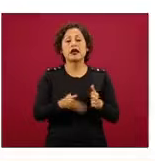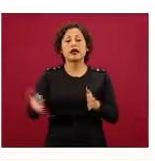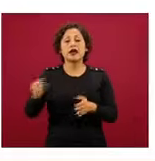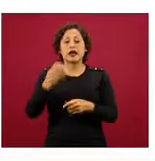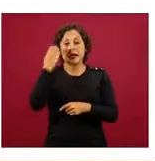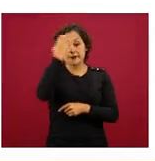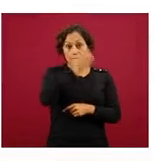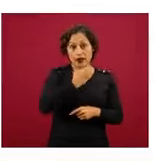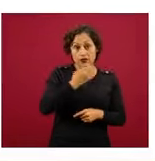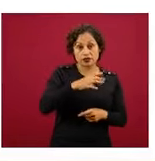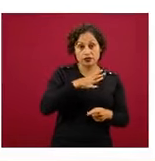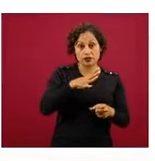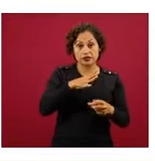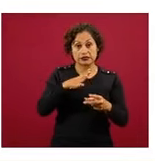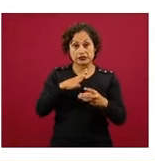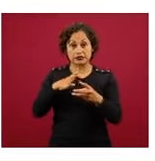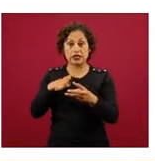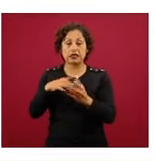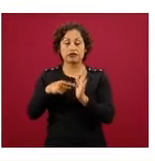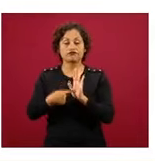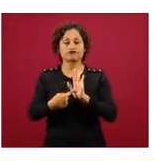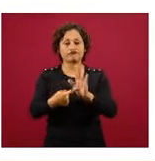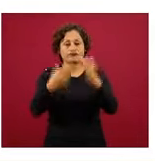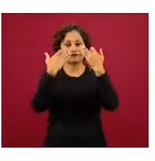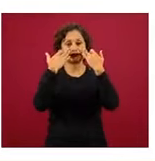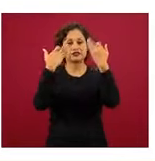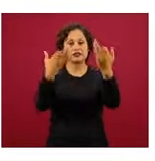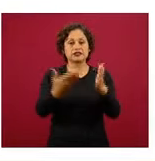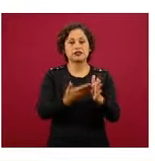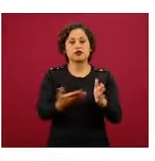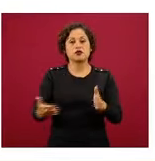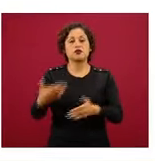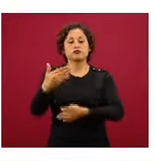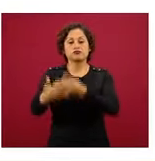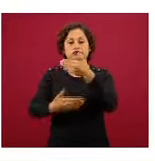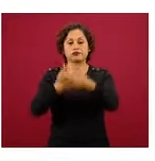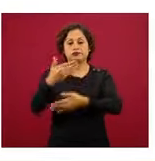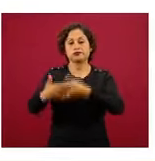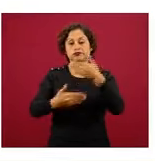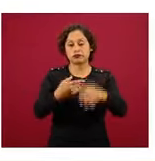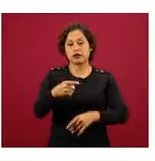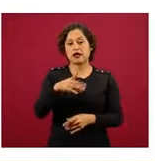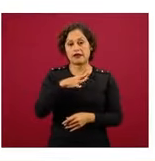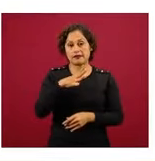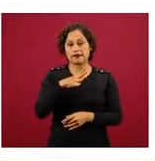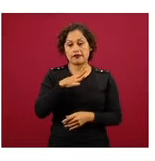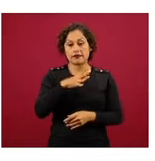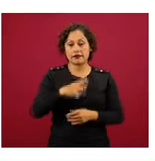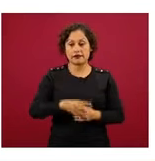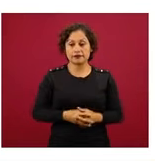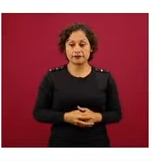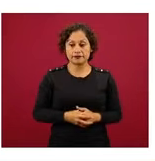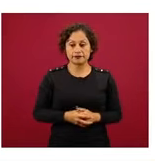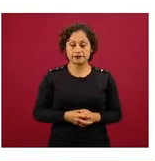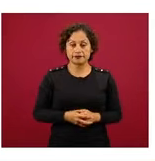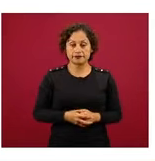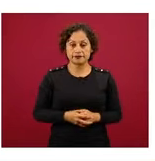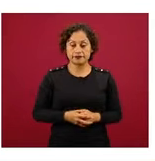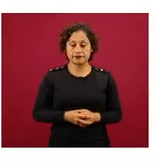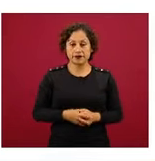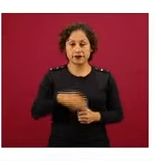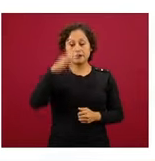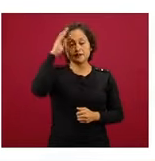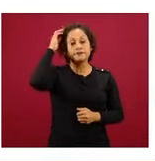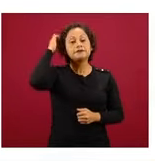curso dan fe del progreso que alcanzan durante la experiencia. En general parece que